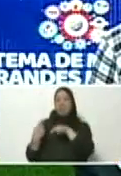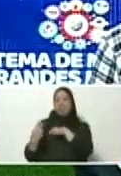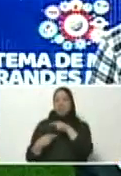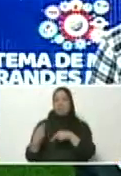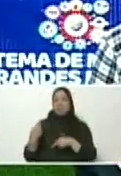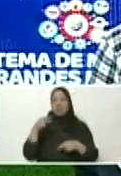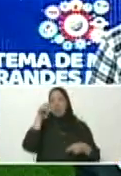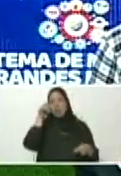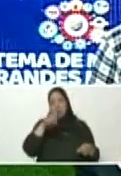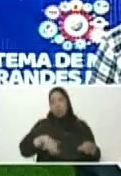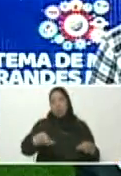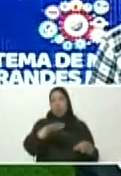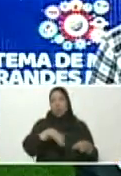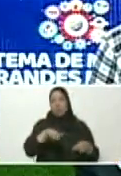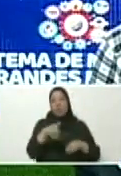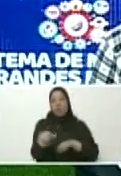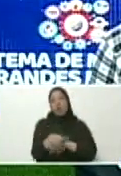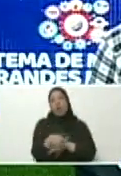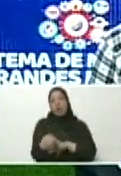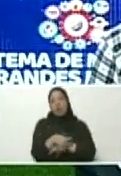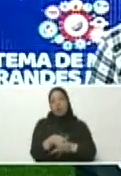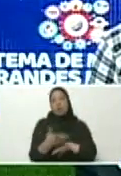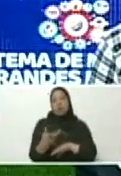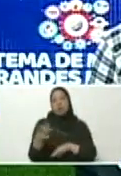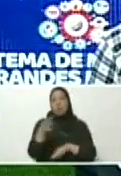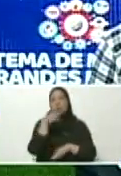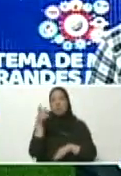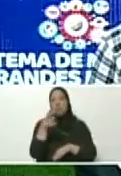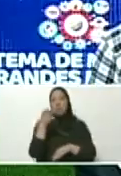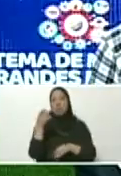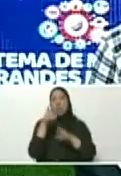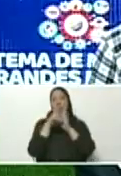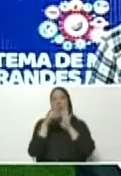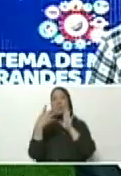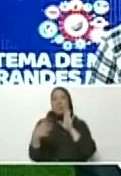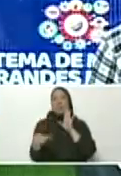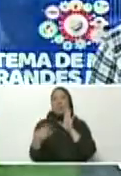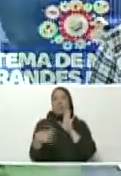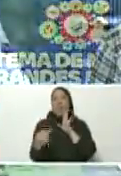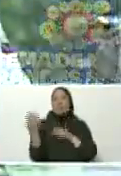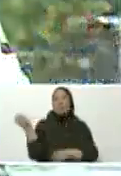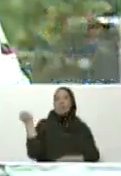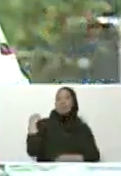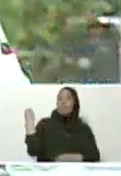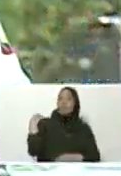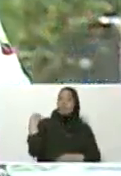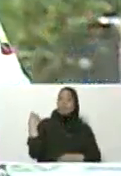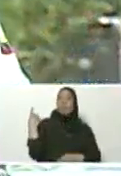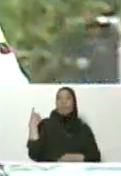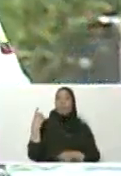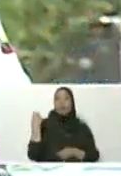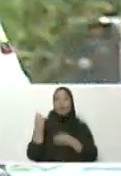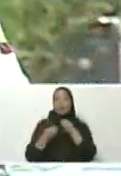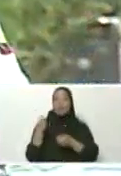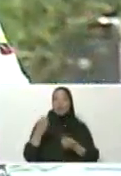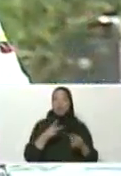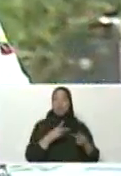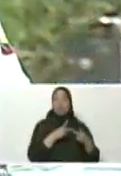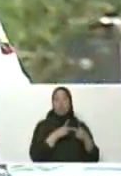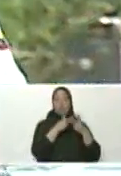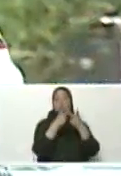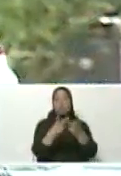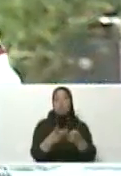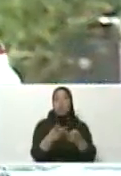El pueblo en la calle, reclamando sus derechos y ejerciendo su voluntad absoluta. ¡Que viva